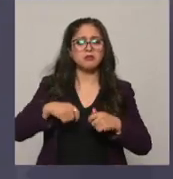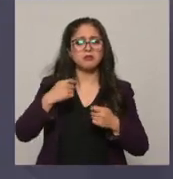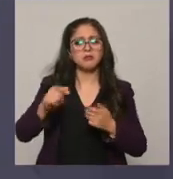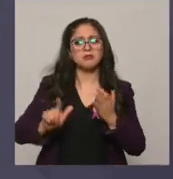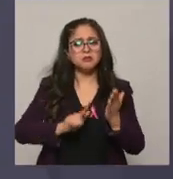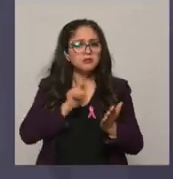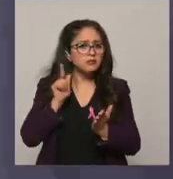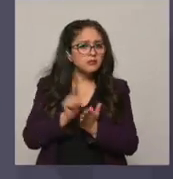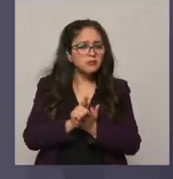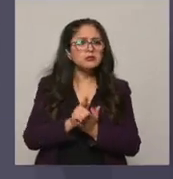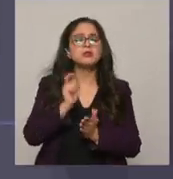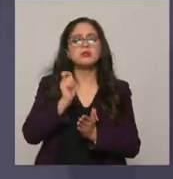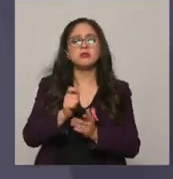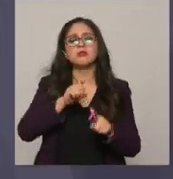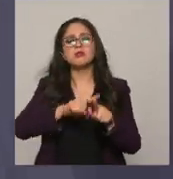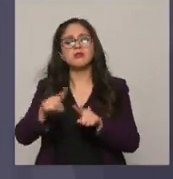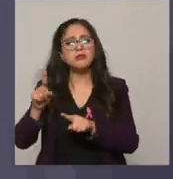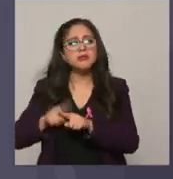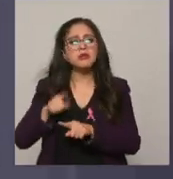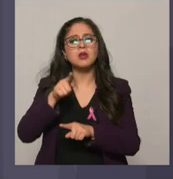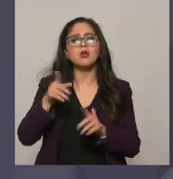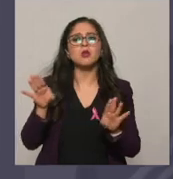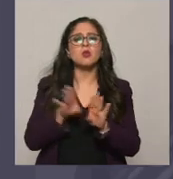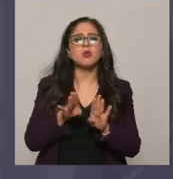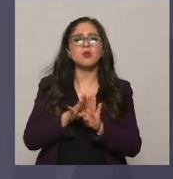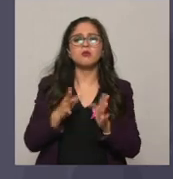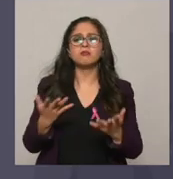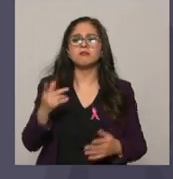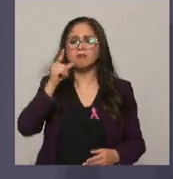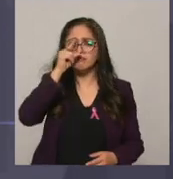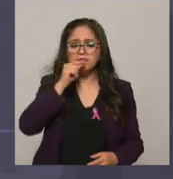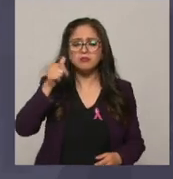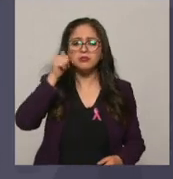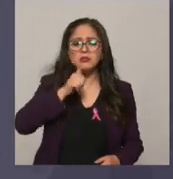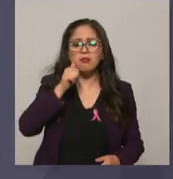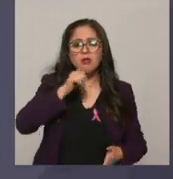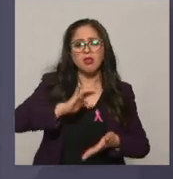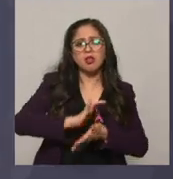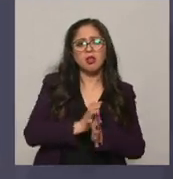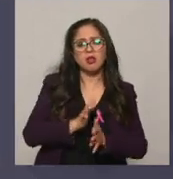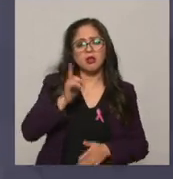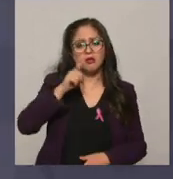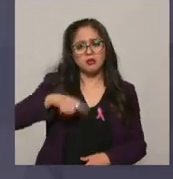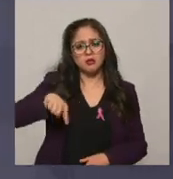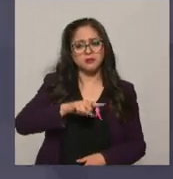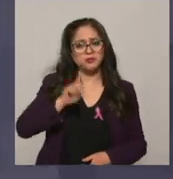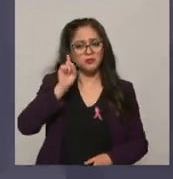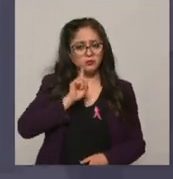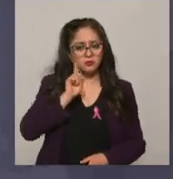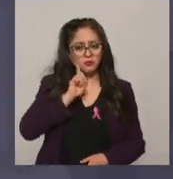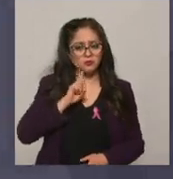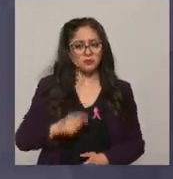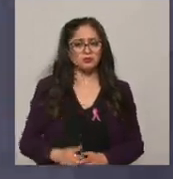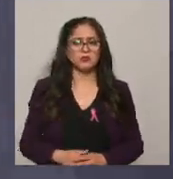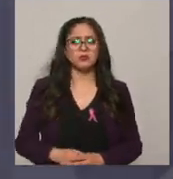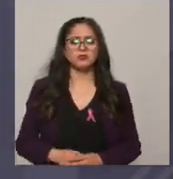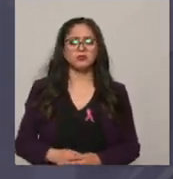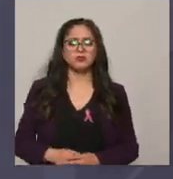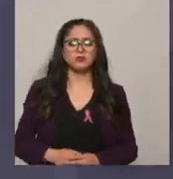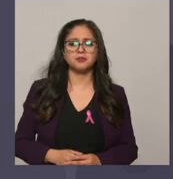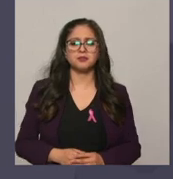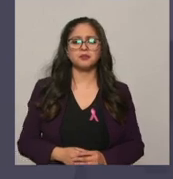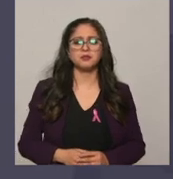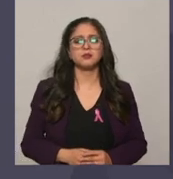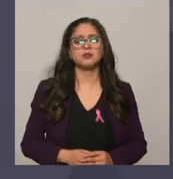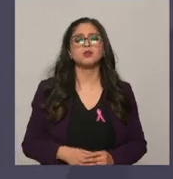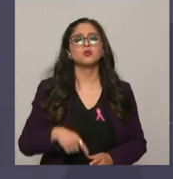etcétera, van a tener este corte, pues lamentablemente homofóbico. Totalmente. Kenia, has seguido y has dado